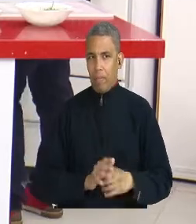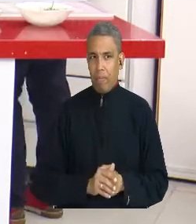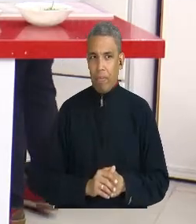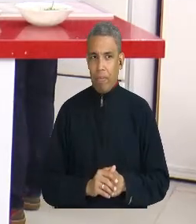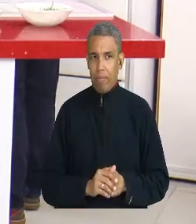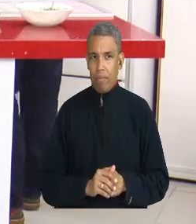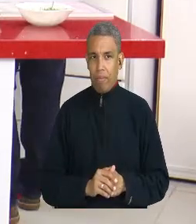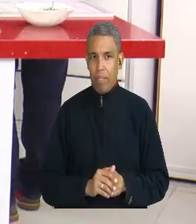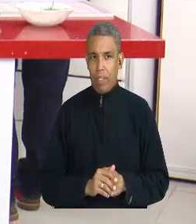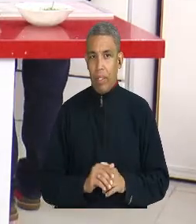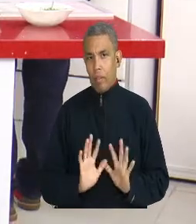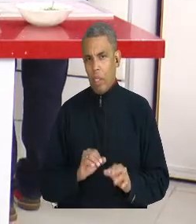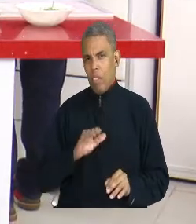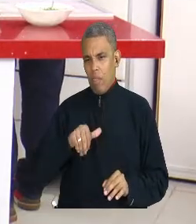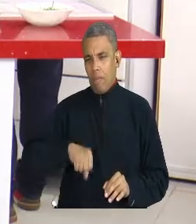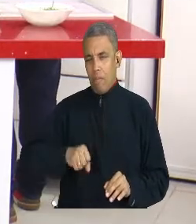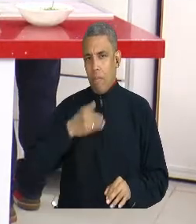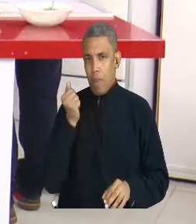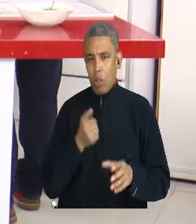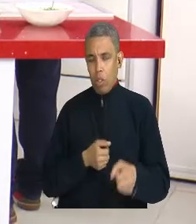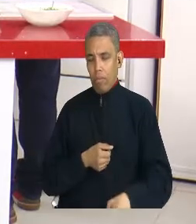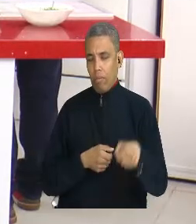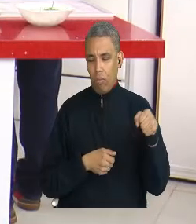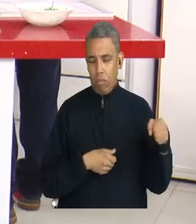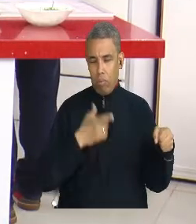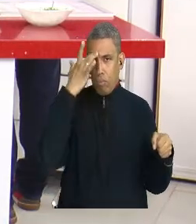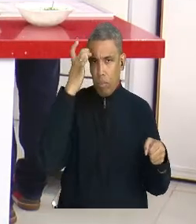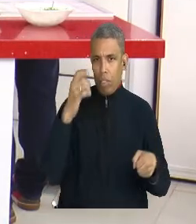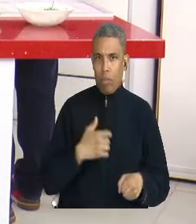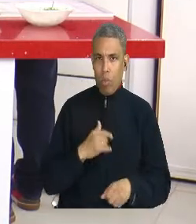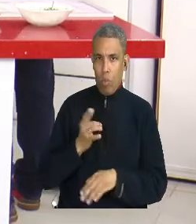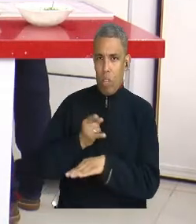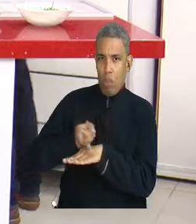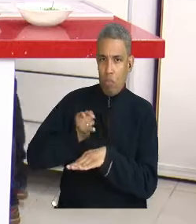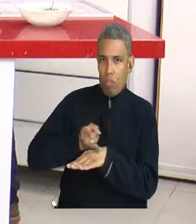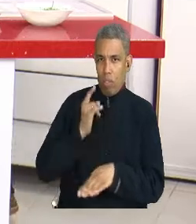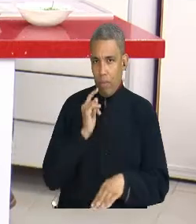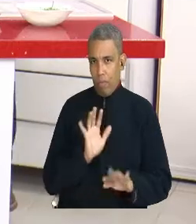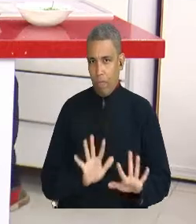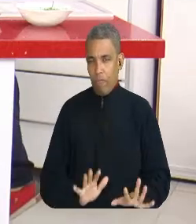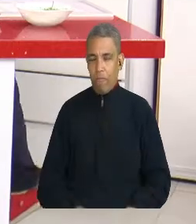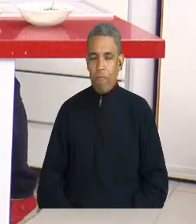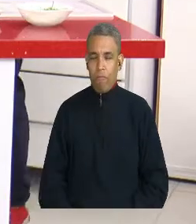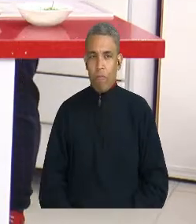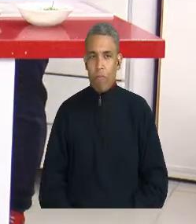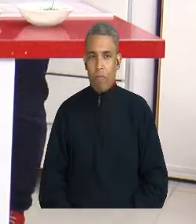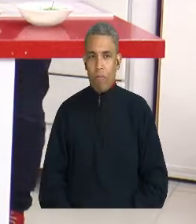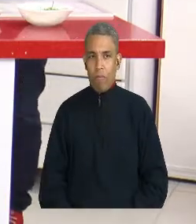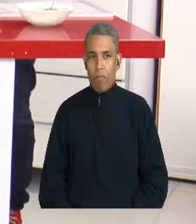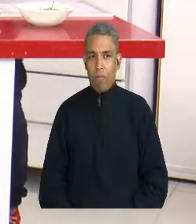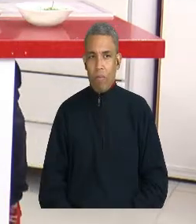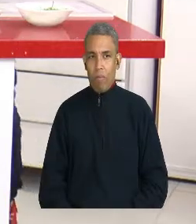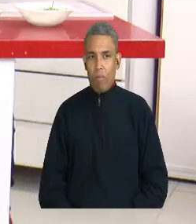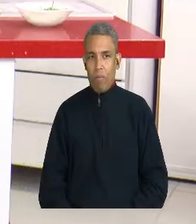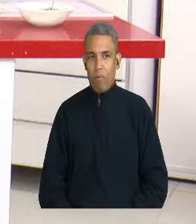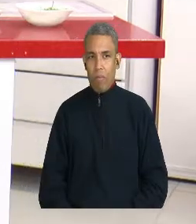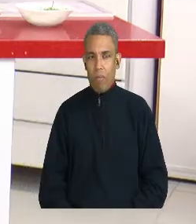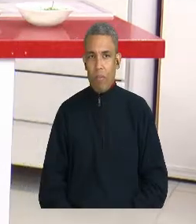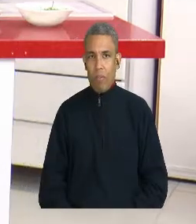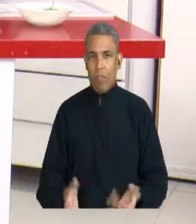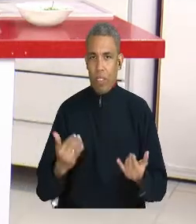utilizar esto por aquí, porfa. Sí, esto por aquí porque quiero utilizar nuestro sartén para hacer nuestra salsa.